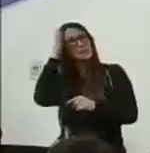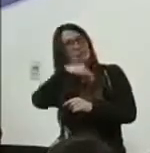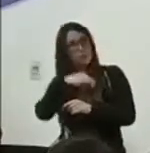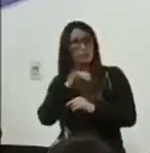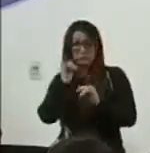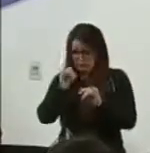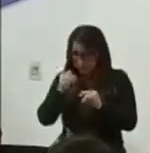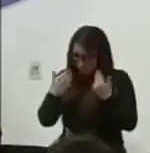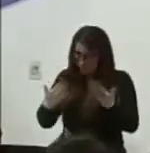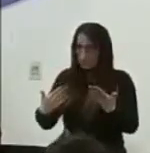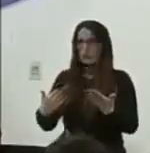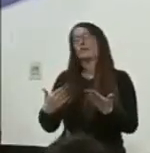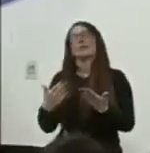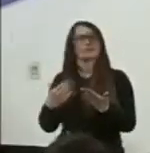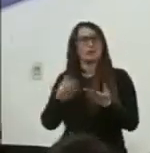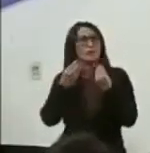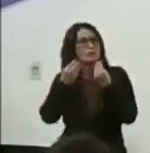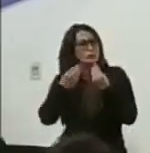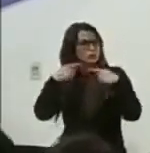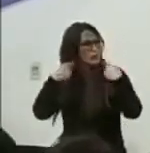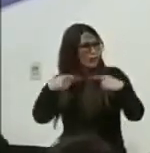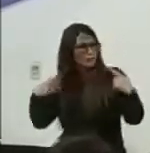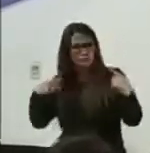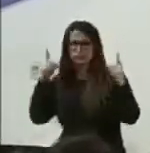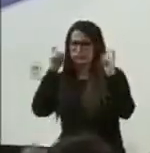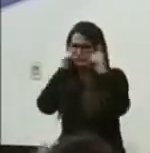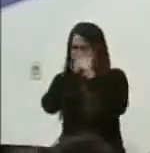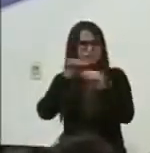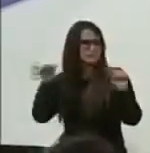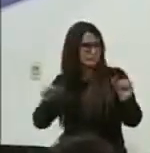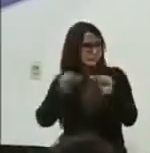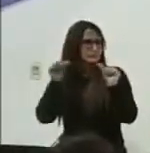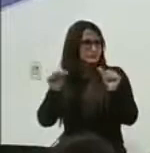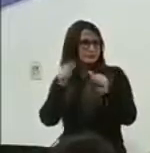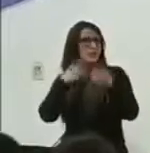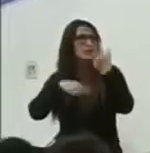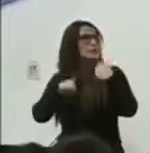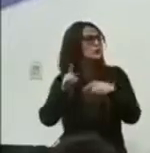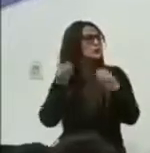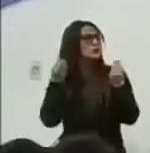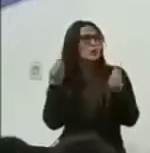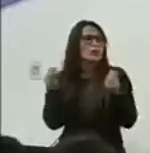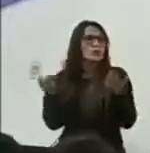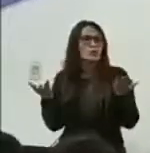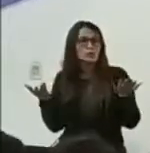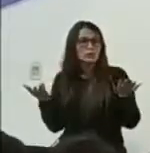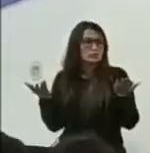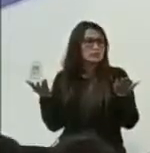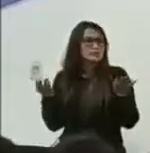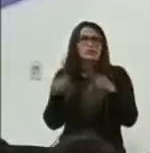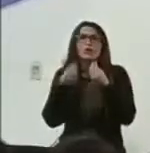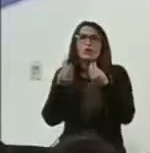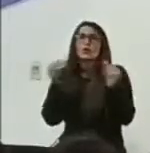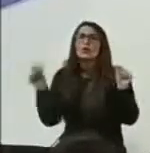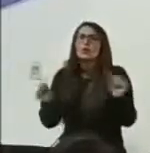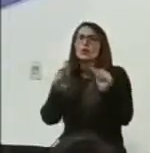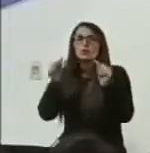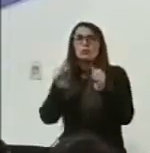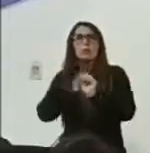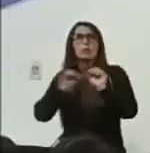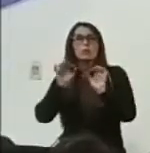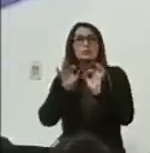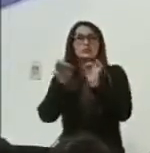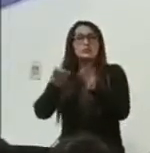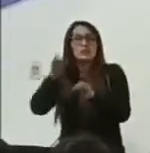Y pudimos. Hemos hecho cosas muy difíciles. Entonces, ¿qué hay que hacer para llegar a